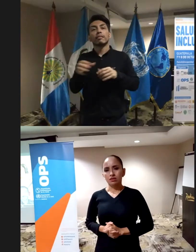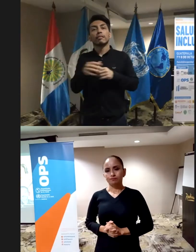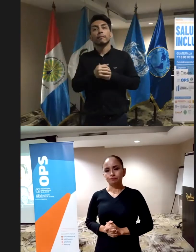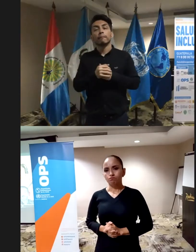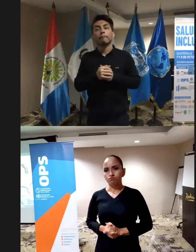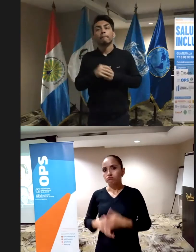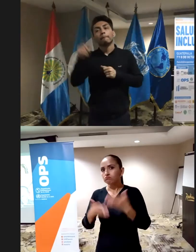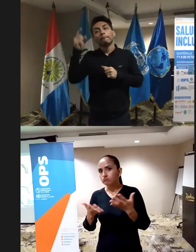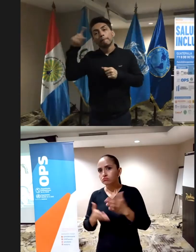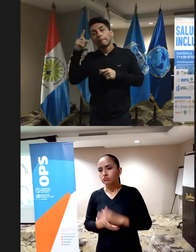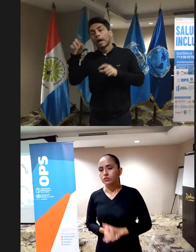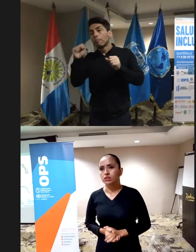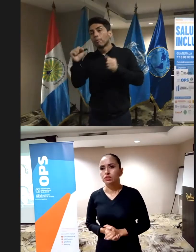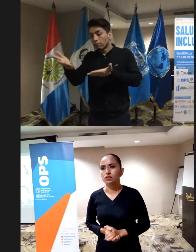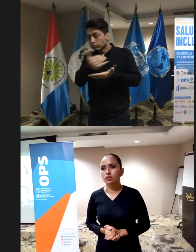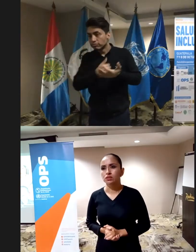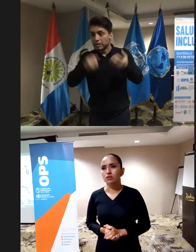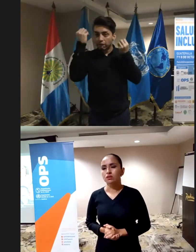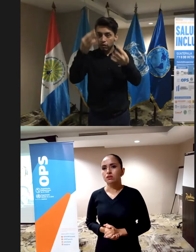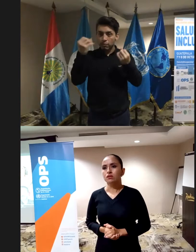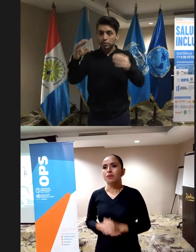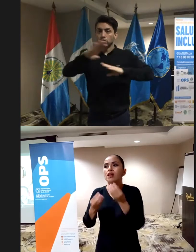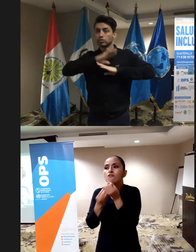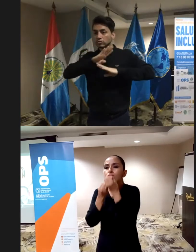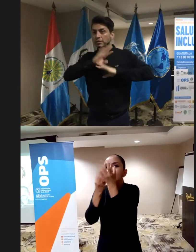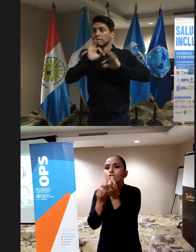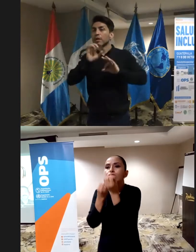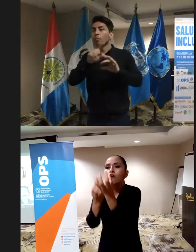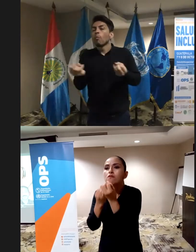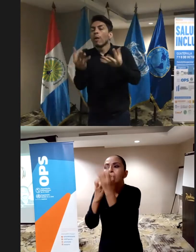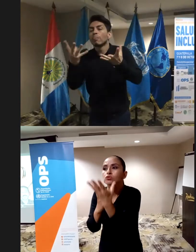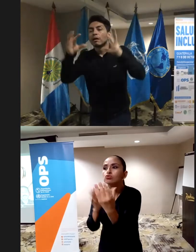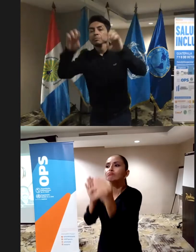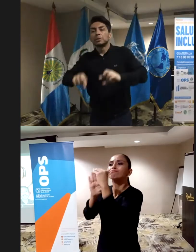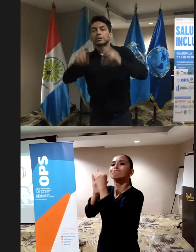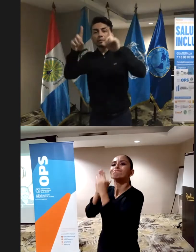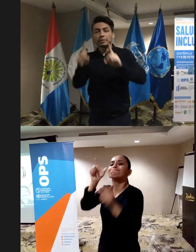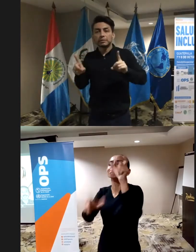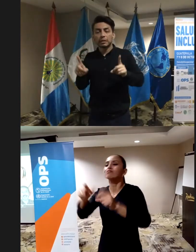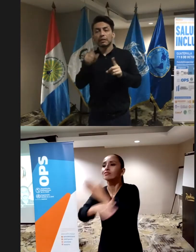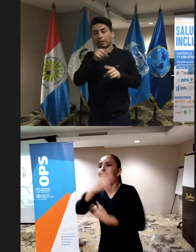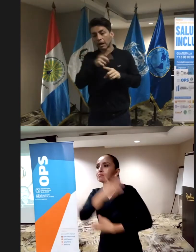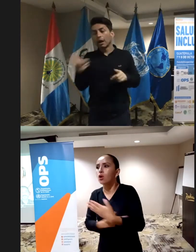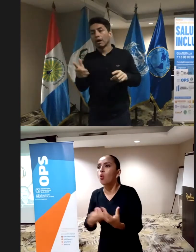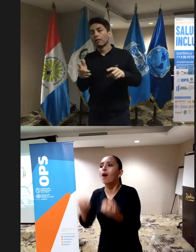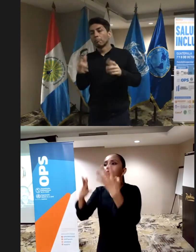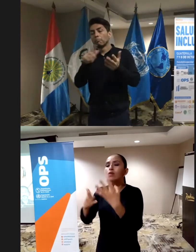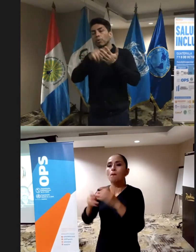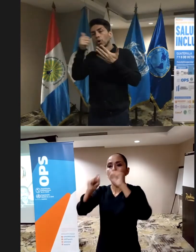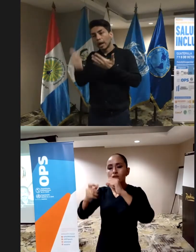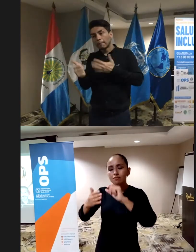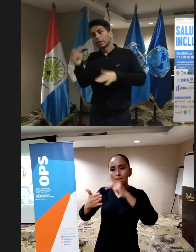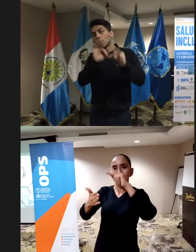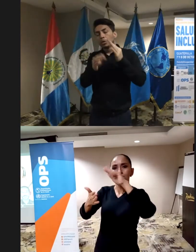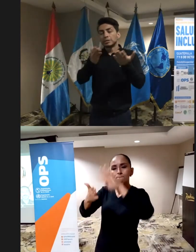para que proporcione una información sobre el número de personas con discapacidad que acceden a programas y o